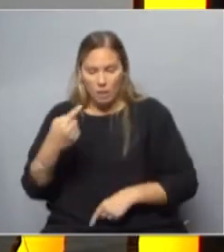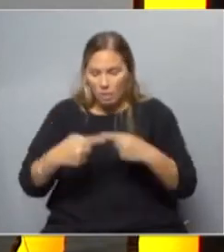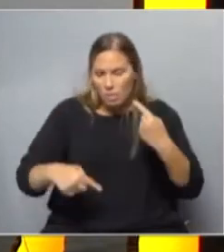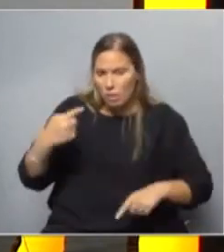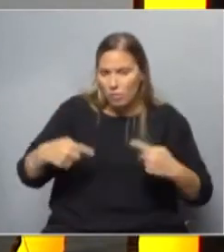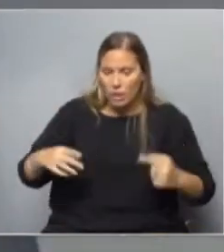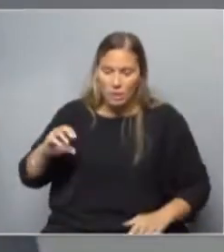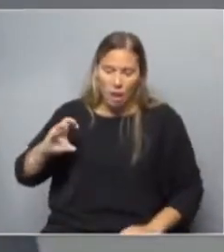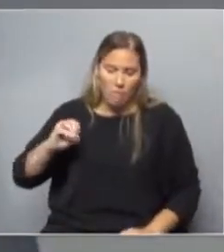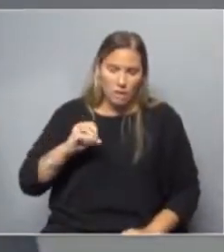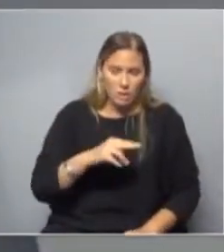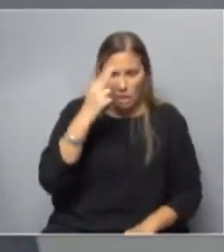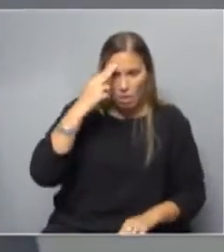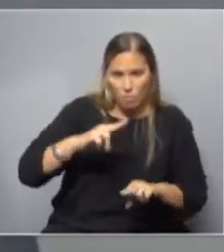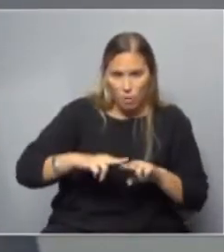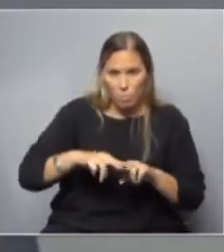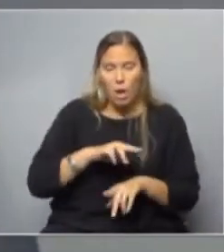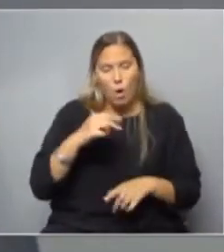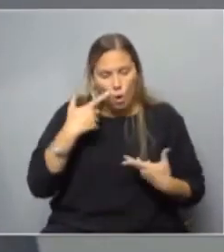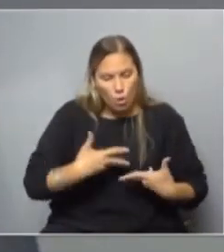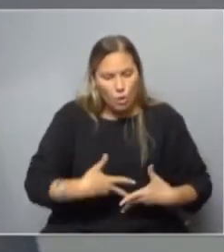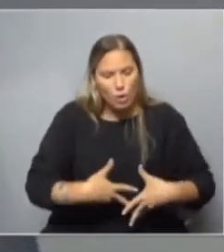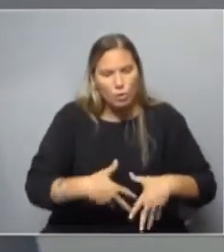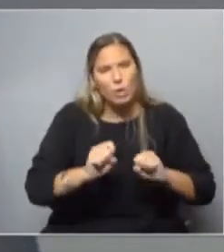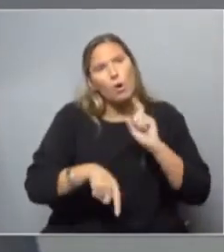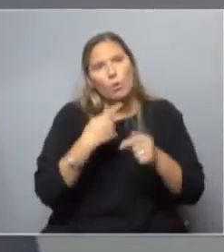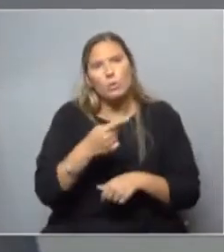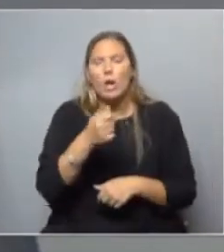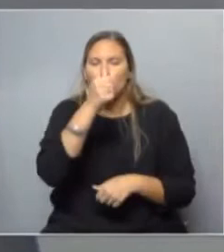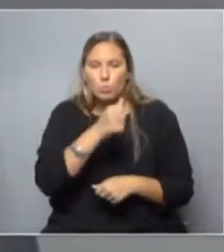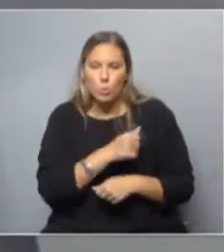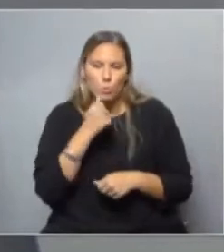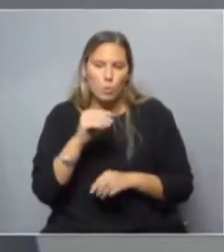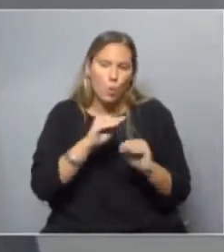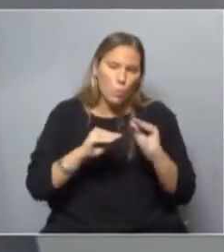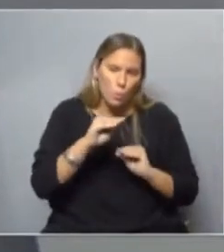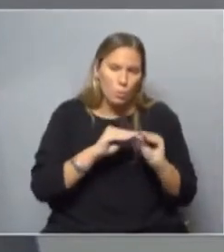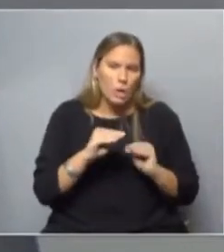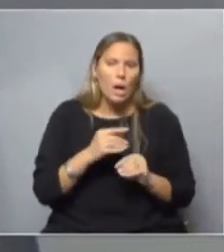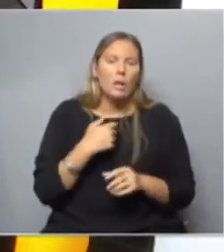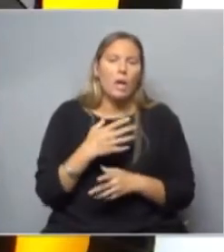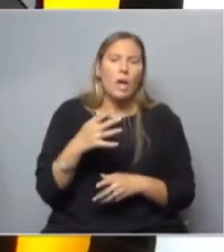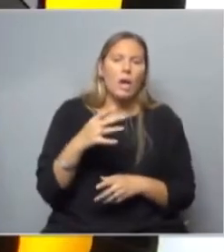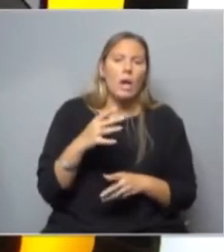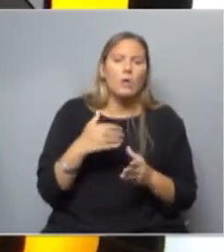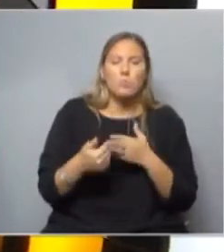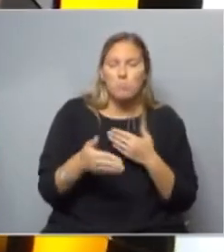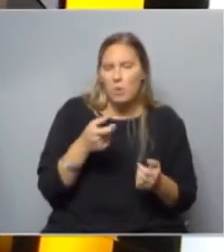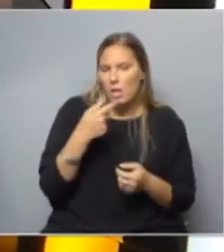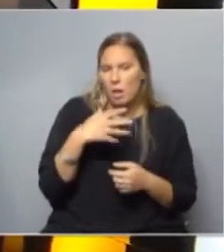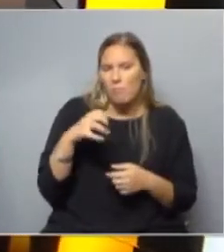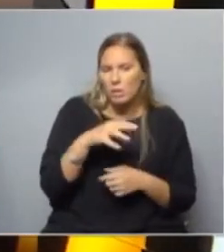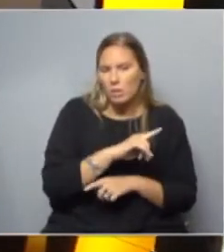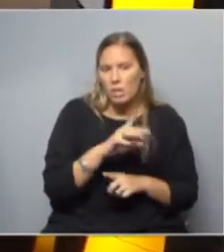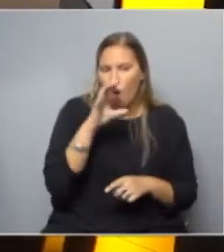circulan masivamente, o de encontrar definitivamente otro tipo de curas que bueno, superen la resistencia a antibióticos y demás? Bueno, en